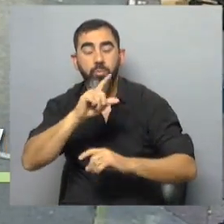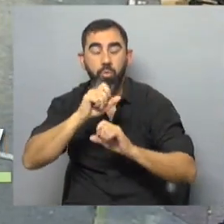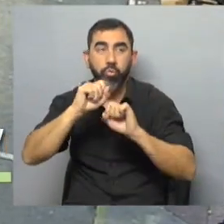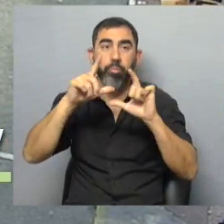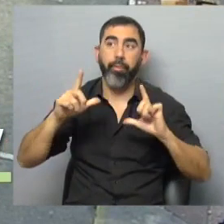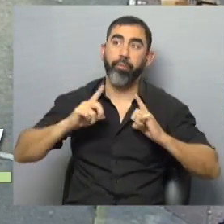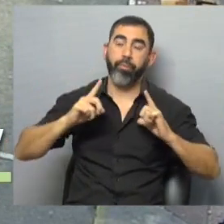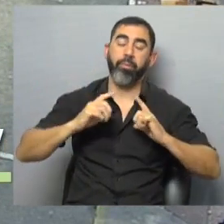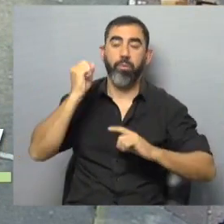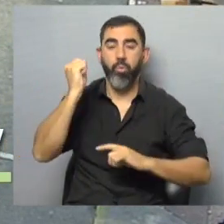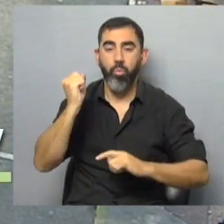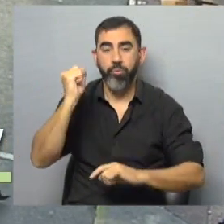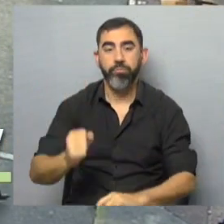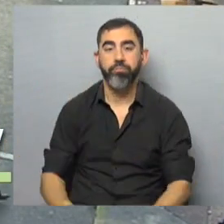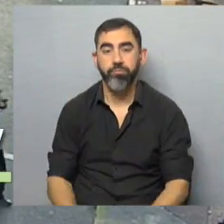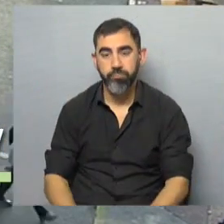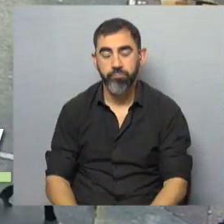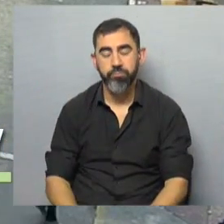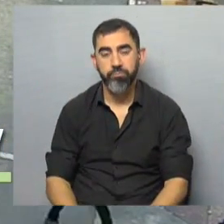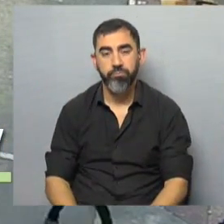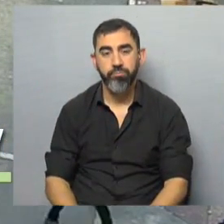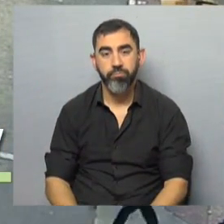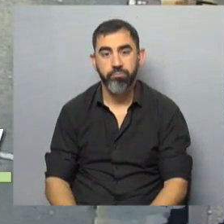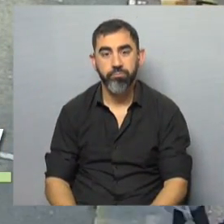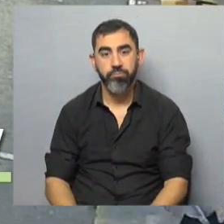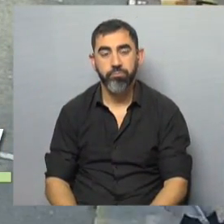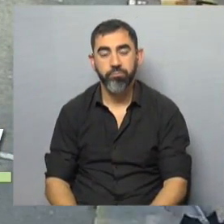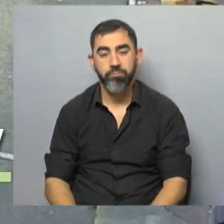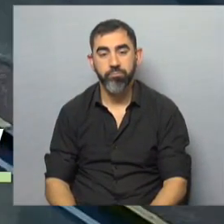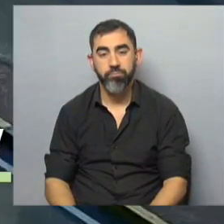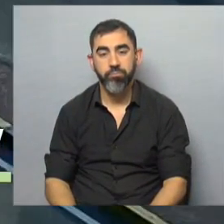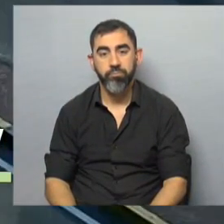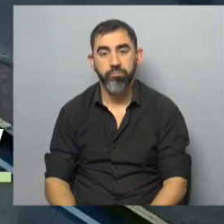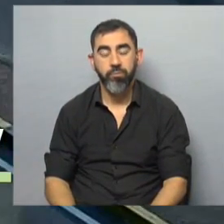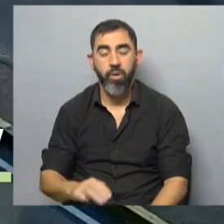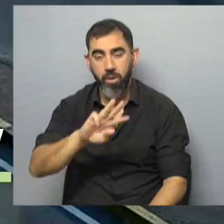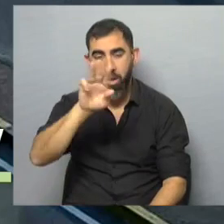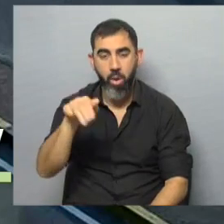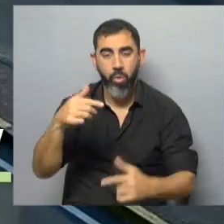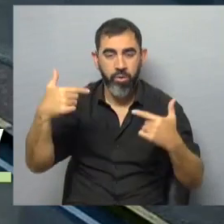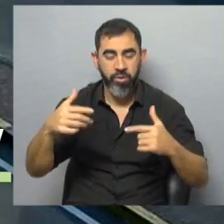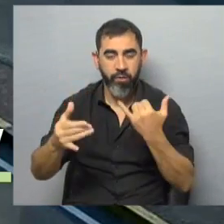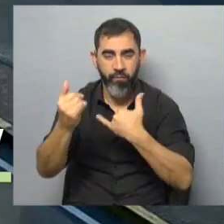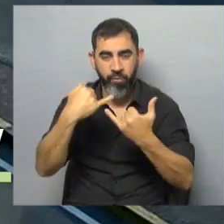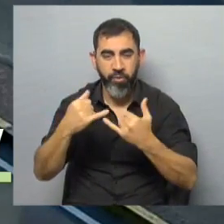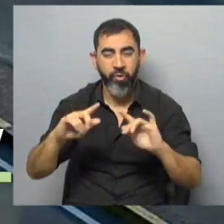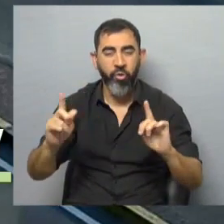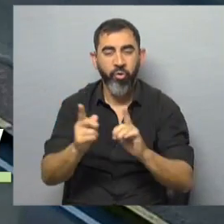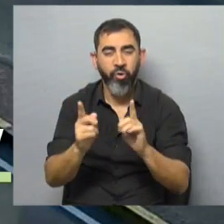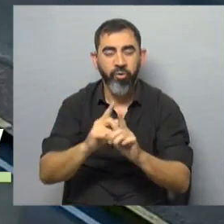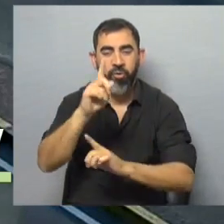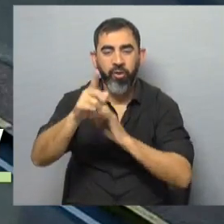y optimizar el tiempo. Exacto, de uso puede haber del alguna transporte. Demora y demás, usted lo ve aquí a través de la página web. Les contamos brevemente un par